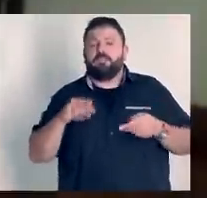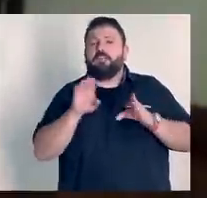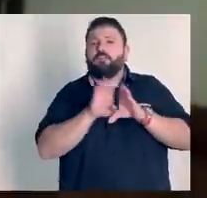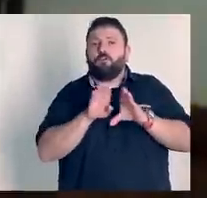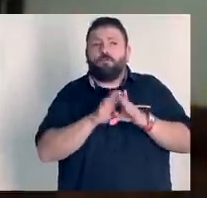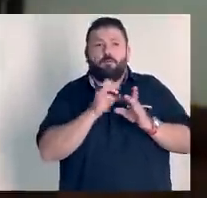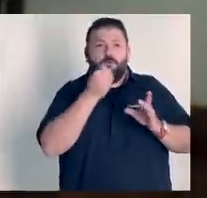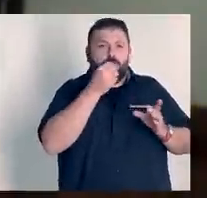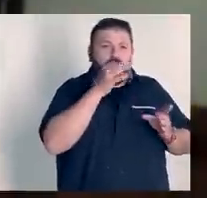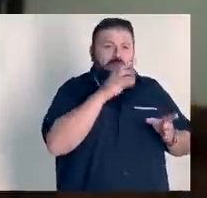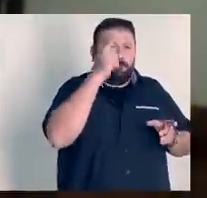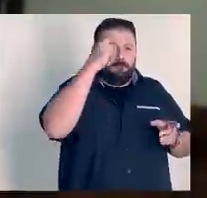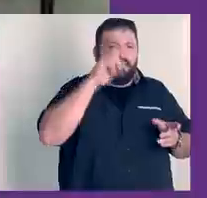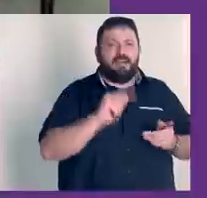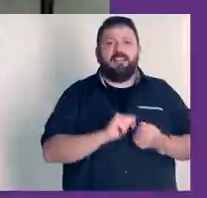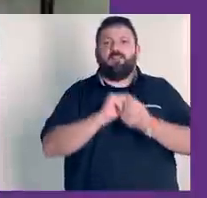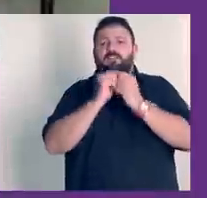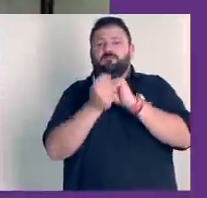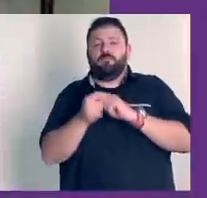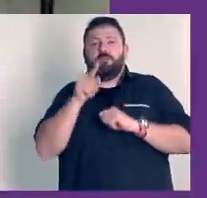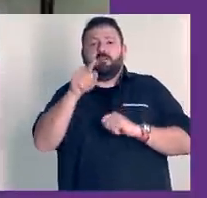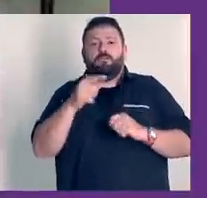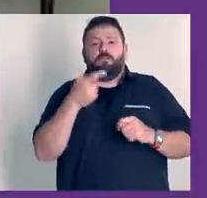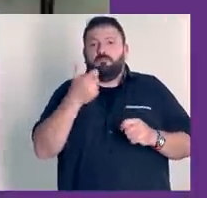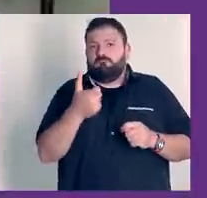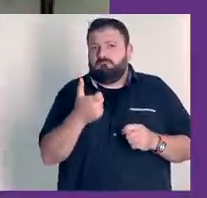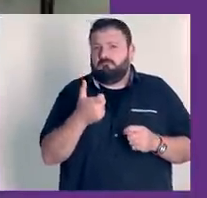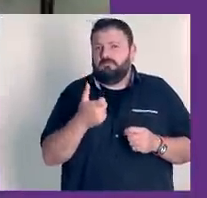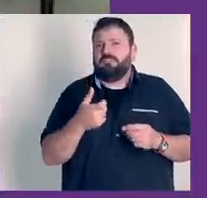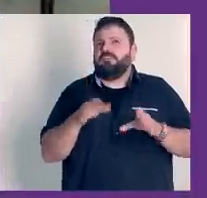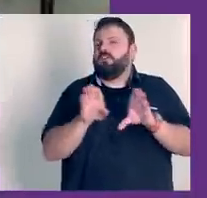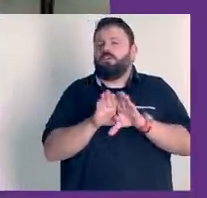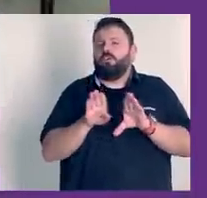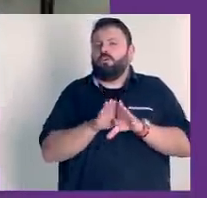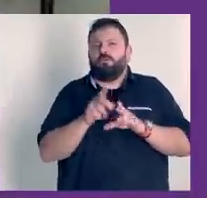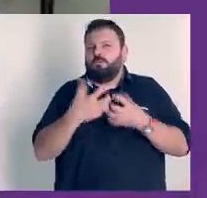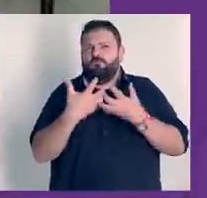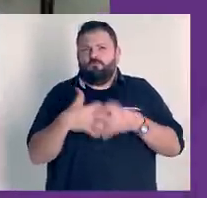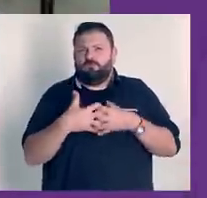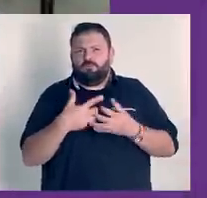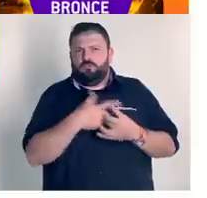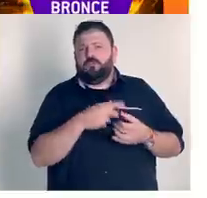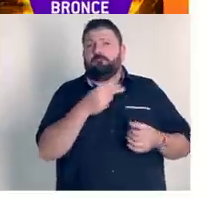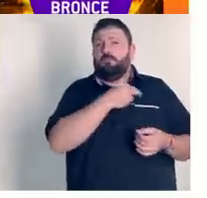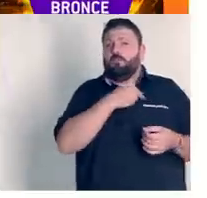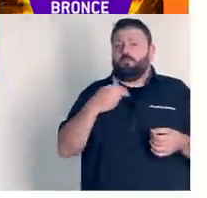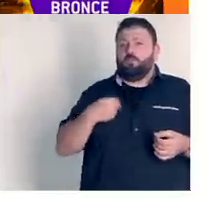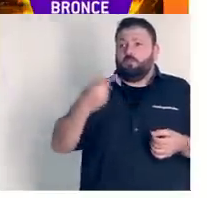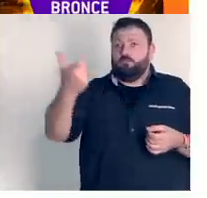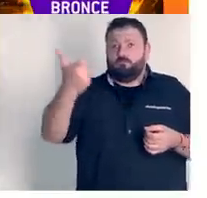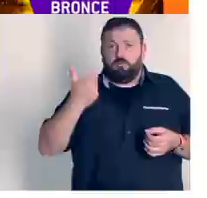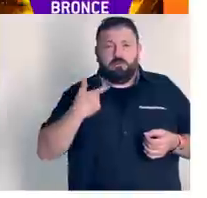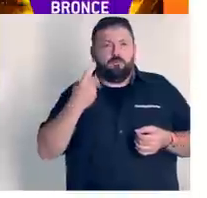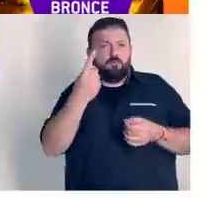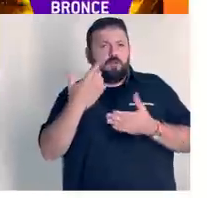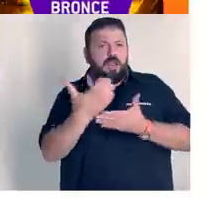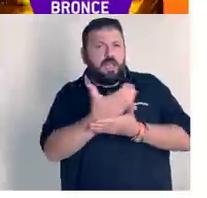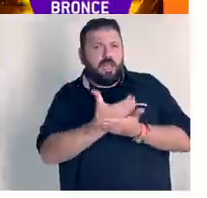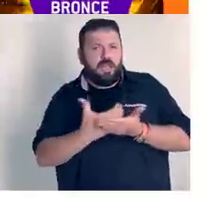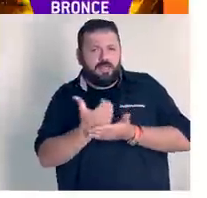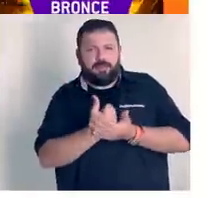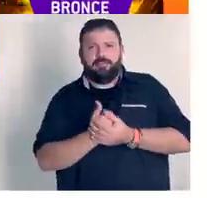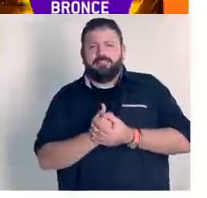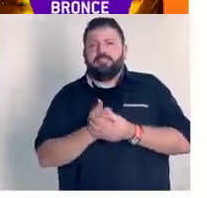para transformar lo económico. ¿Cómo es esto? Nosotros cobramos una ganancia por hacer